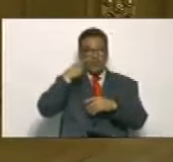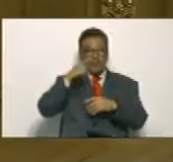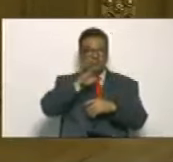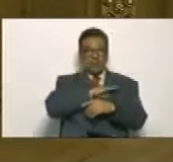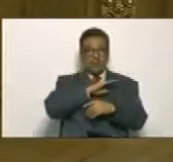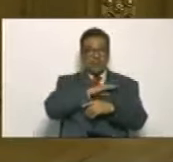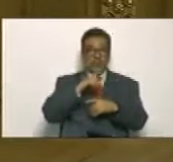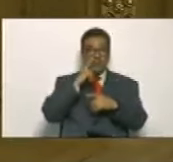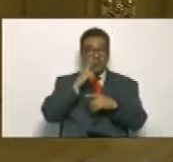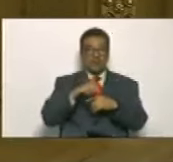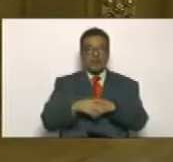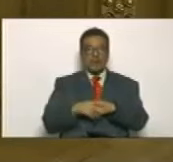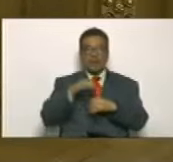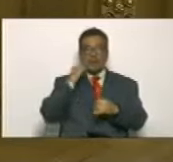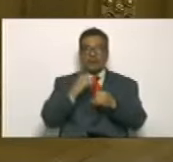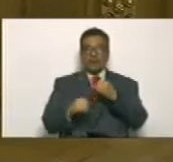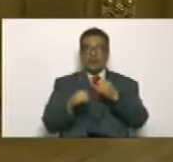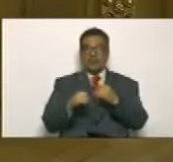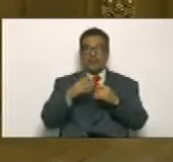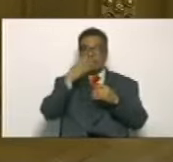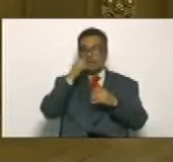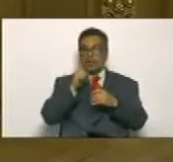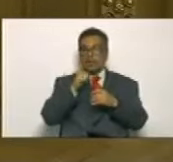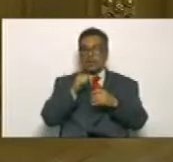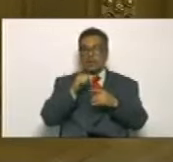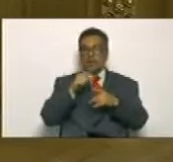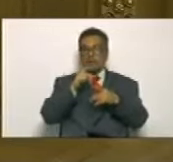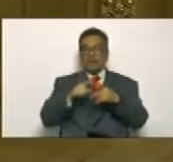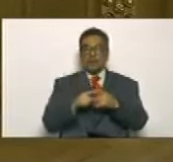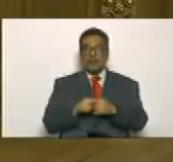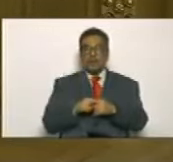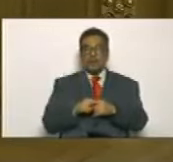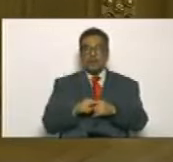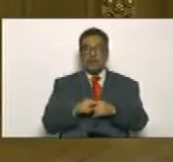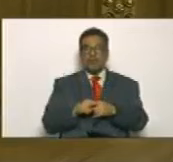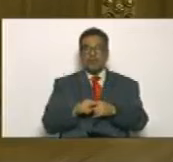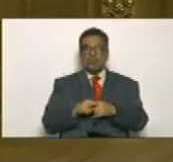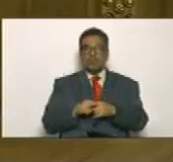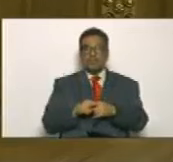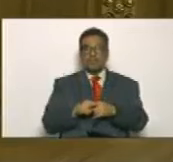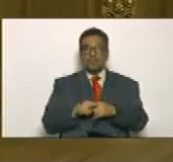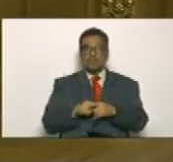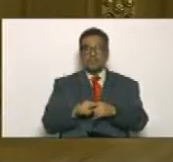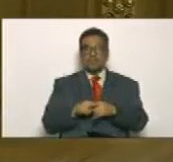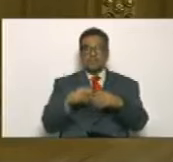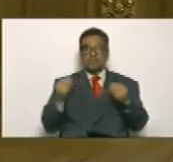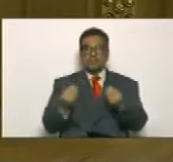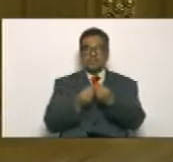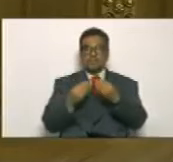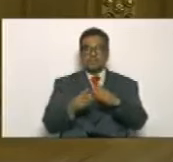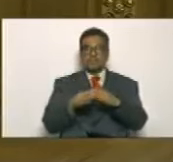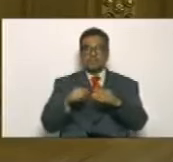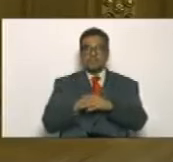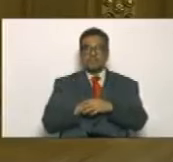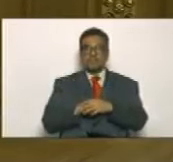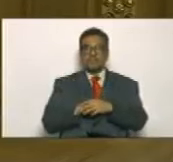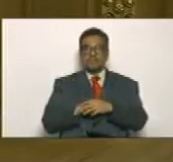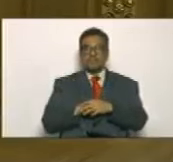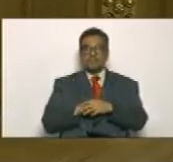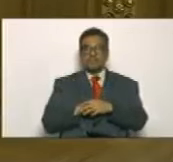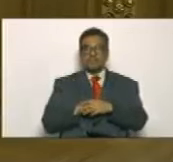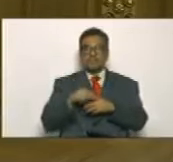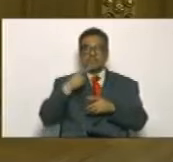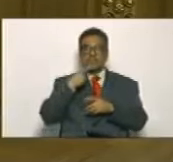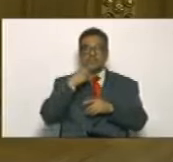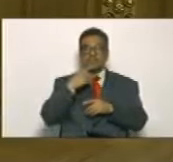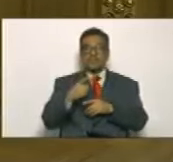ojos, para terminar entendiendo que ser redentor le iba a indicar un vía crucis. Por